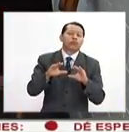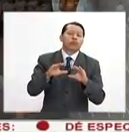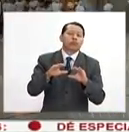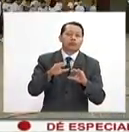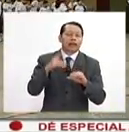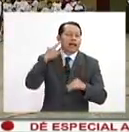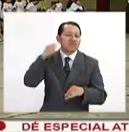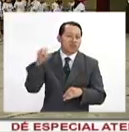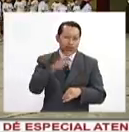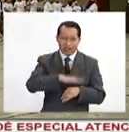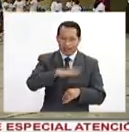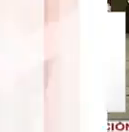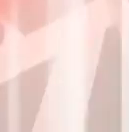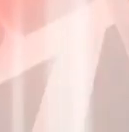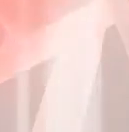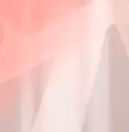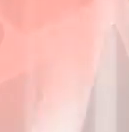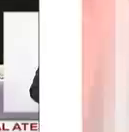de California.